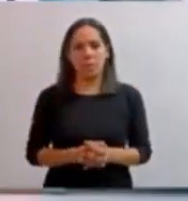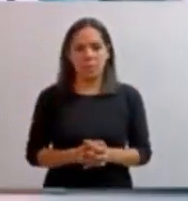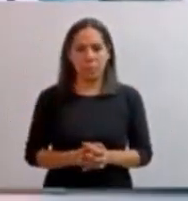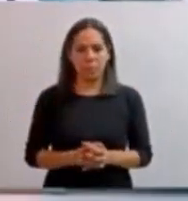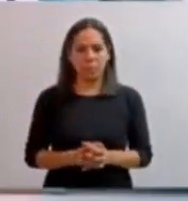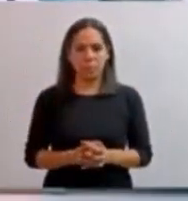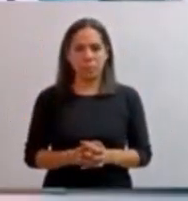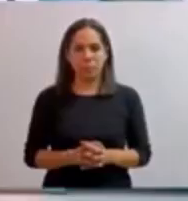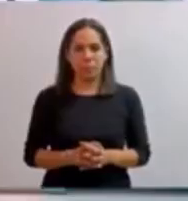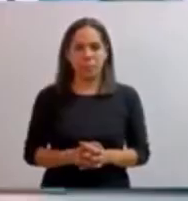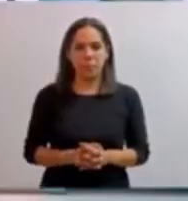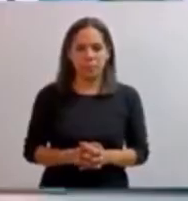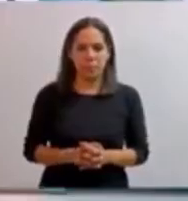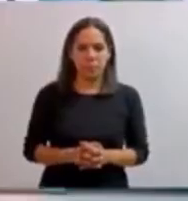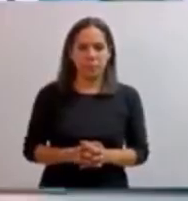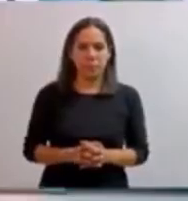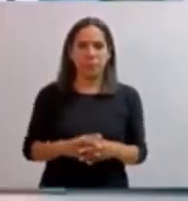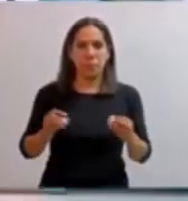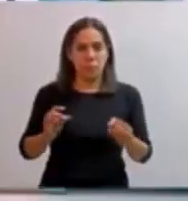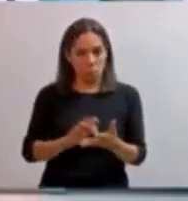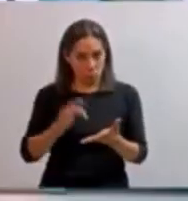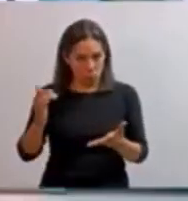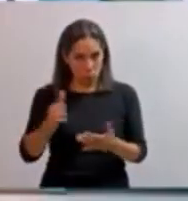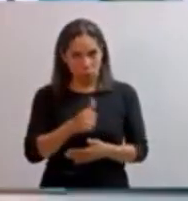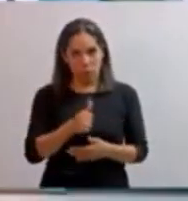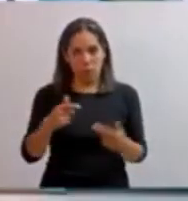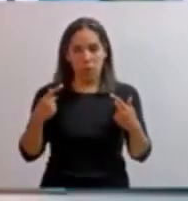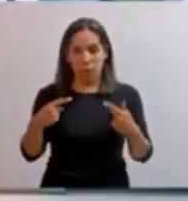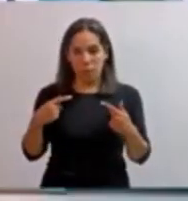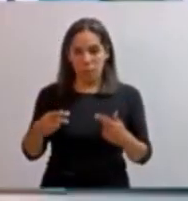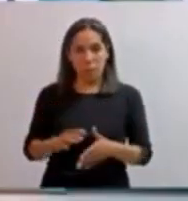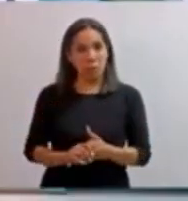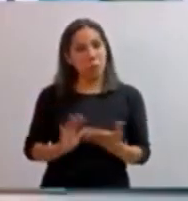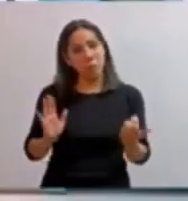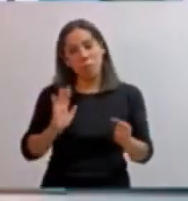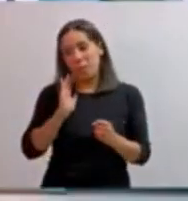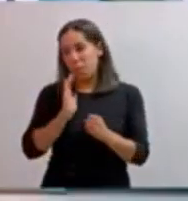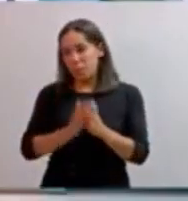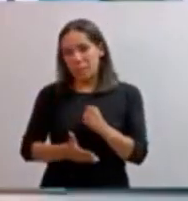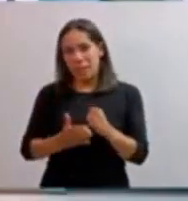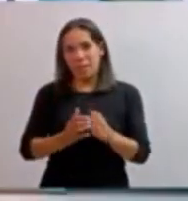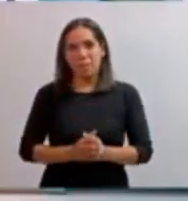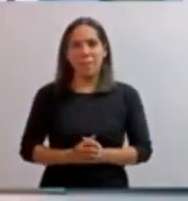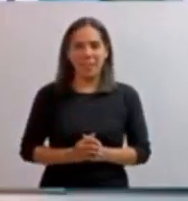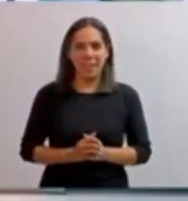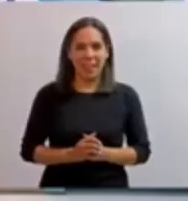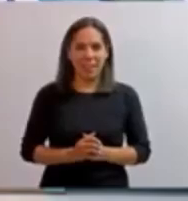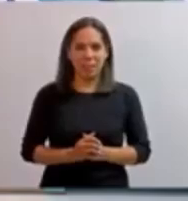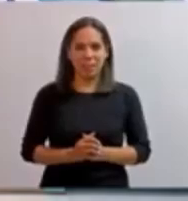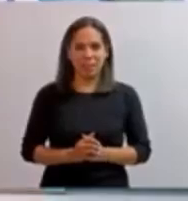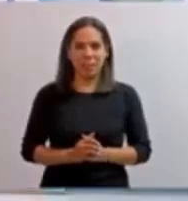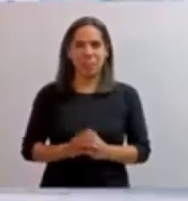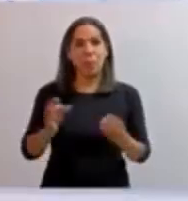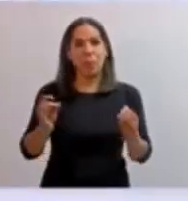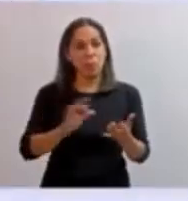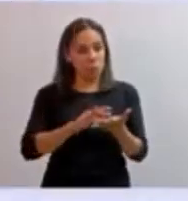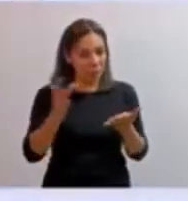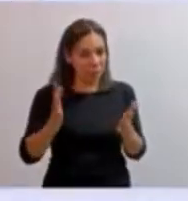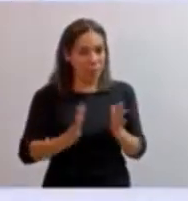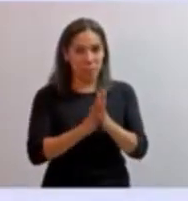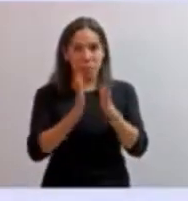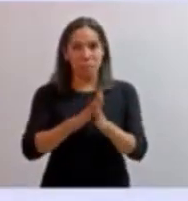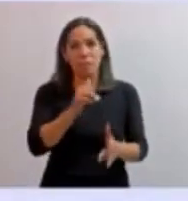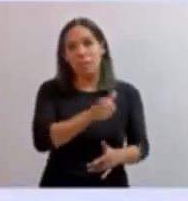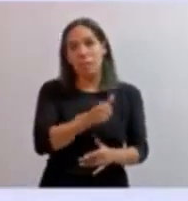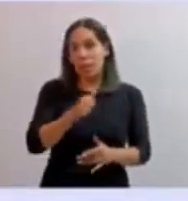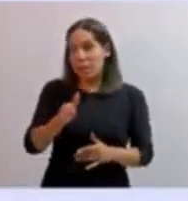pues muchas gracias a todos ustedes. Hemos llegado al final de esta transmisión. Agradecemos la participación